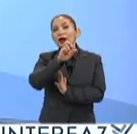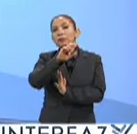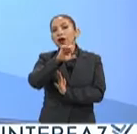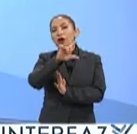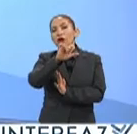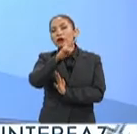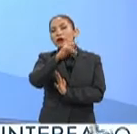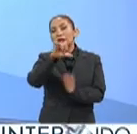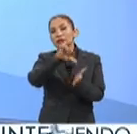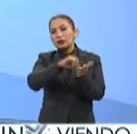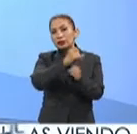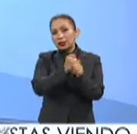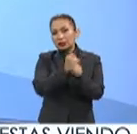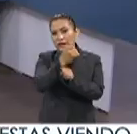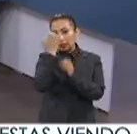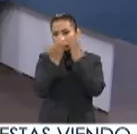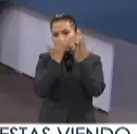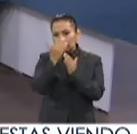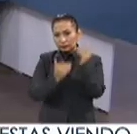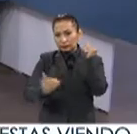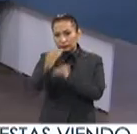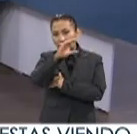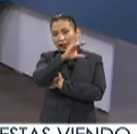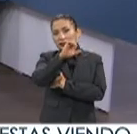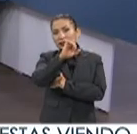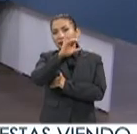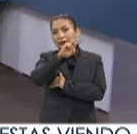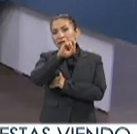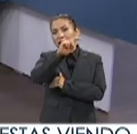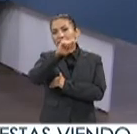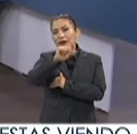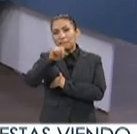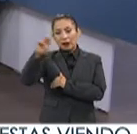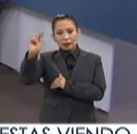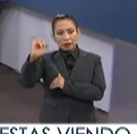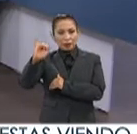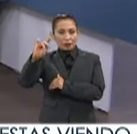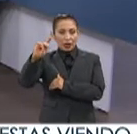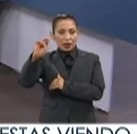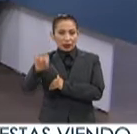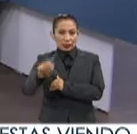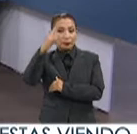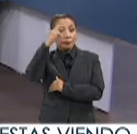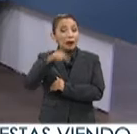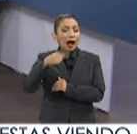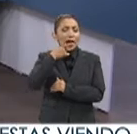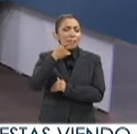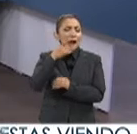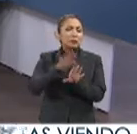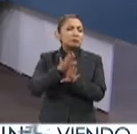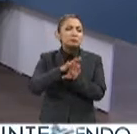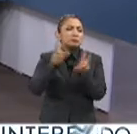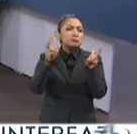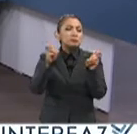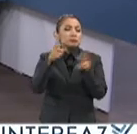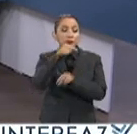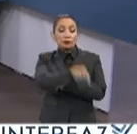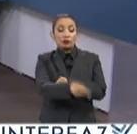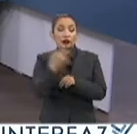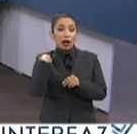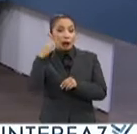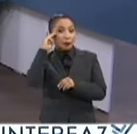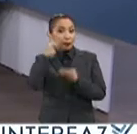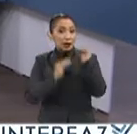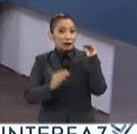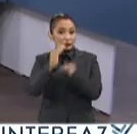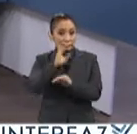del Centro de Investigación y de Estudios Avanzados, el CIMVESTAV, del Instituto Politécnico Nacional, para hablarnos de una maestría